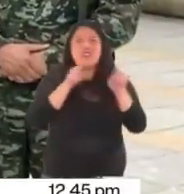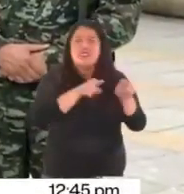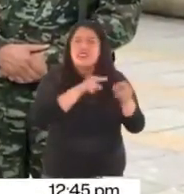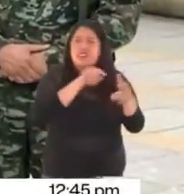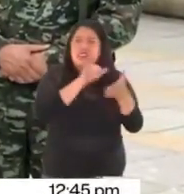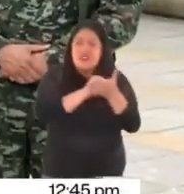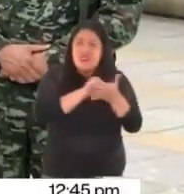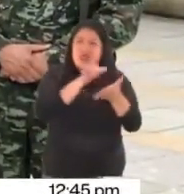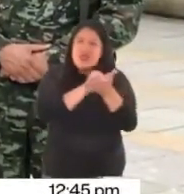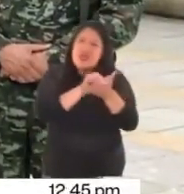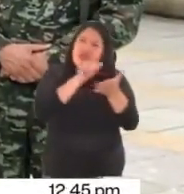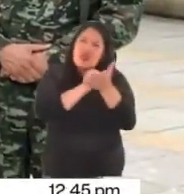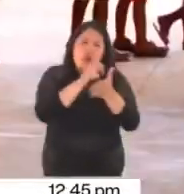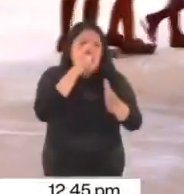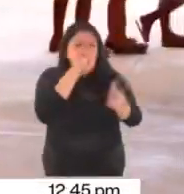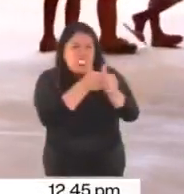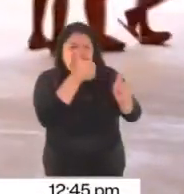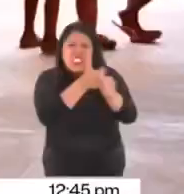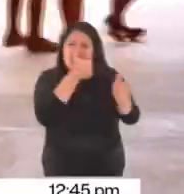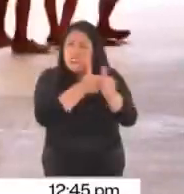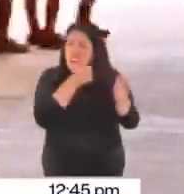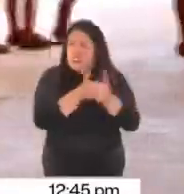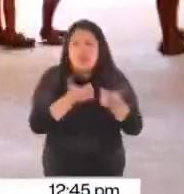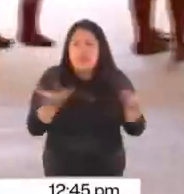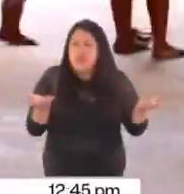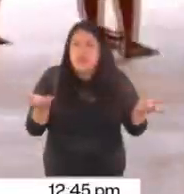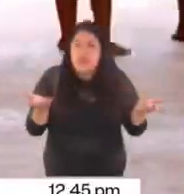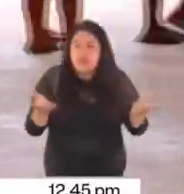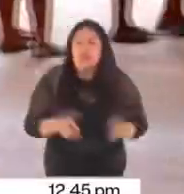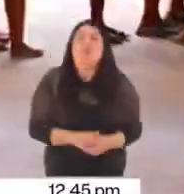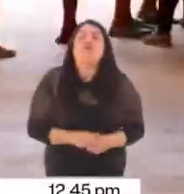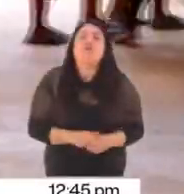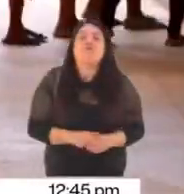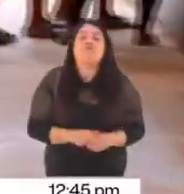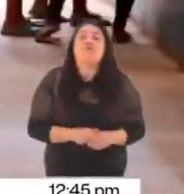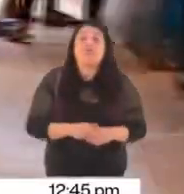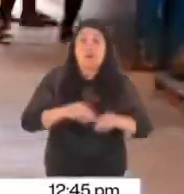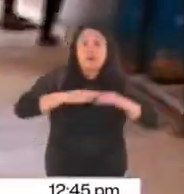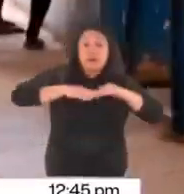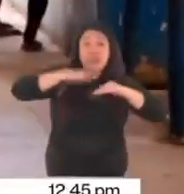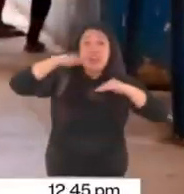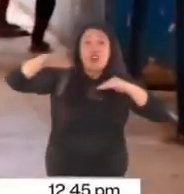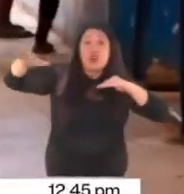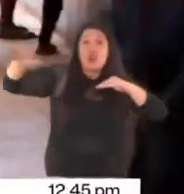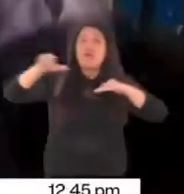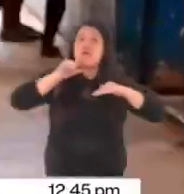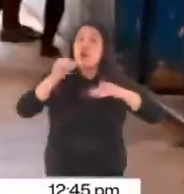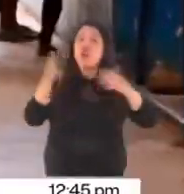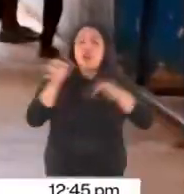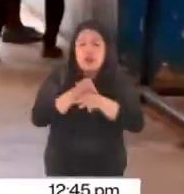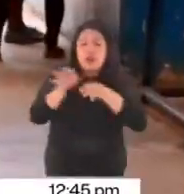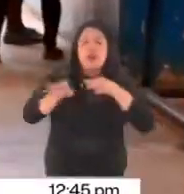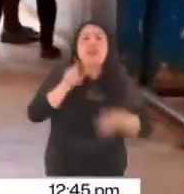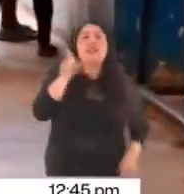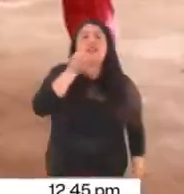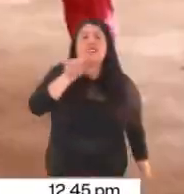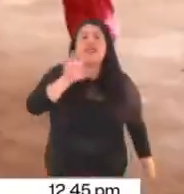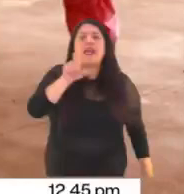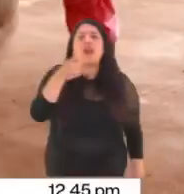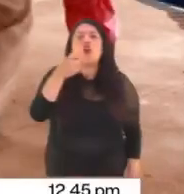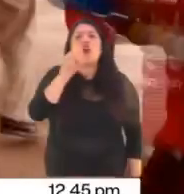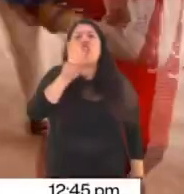este grupo delictivo en el territorio. La situación en el nordeste de Antioquia, específicamente en Segovia, sigue siendo